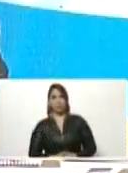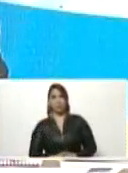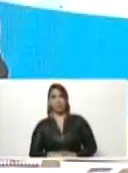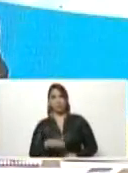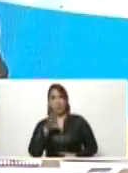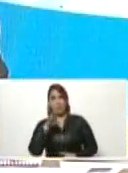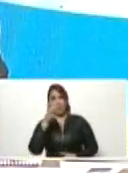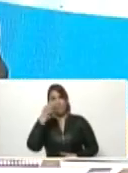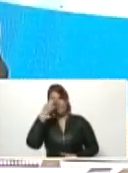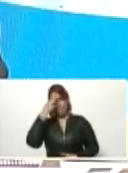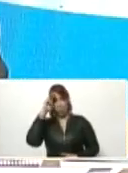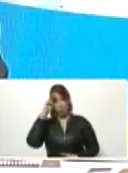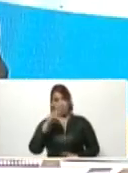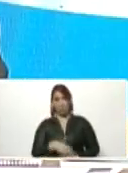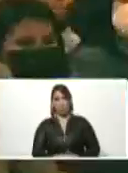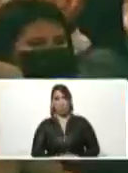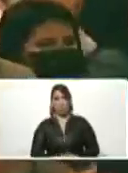de Cuba,